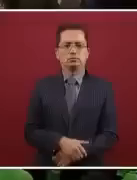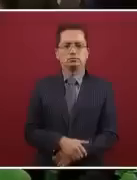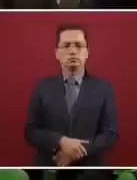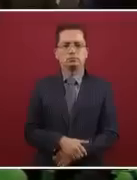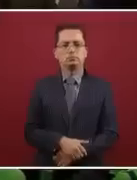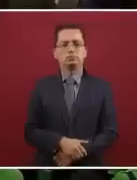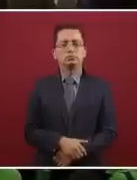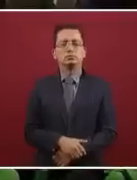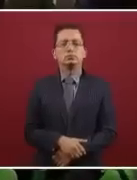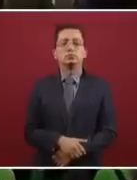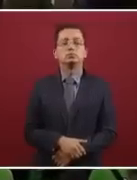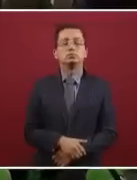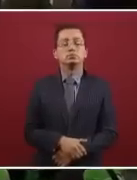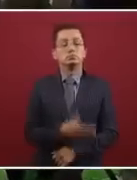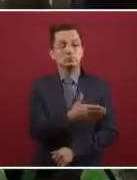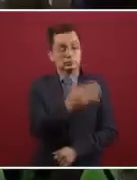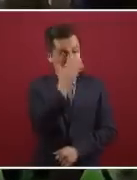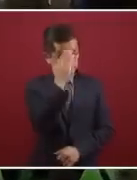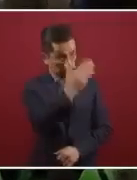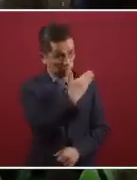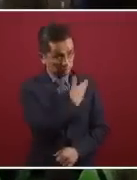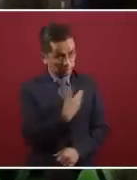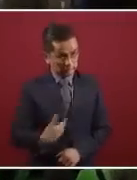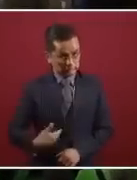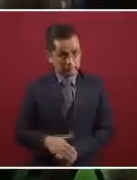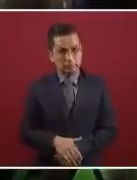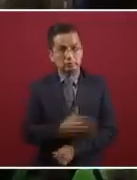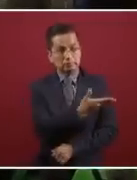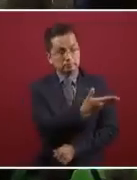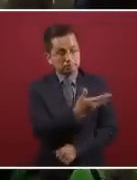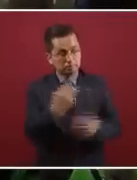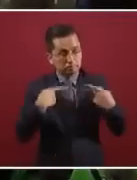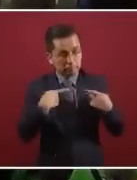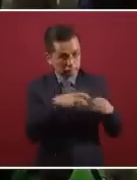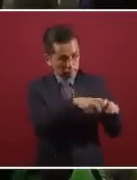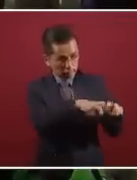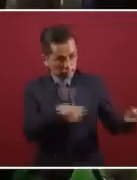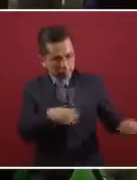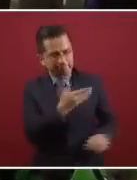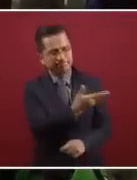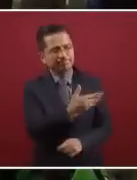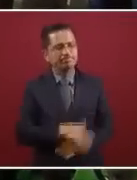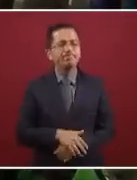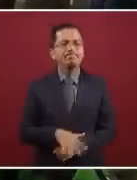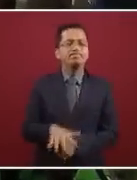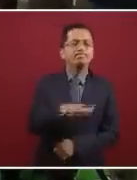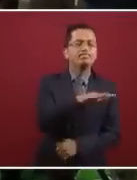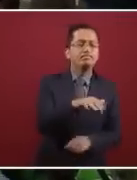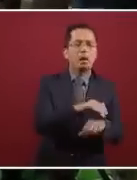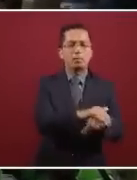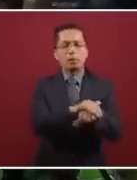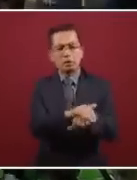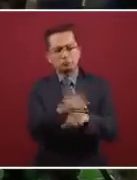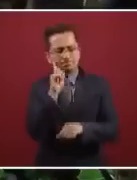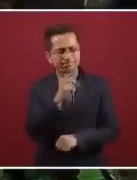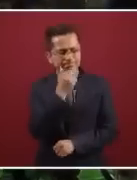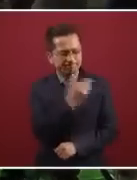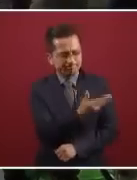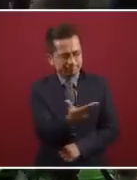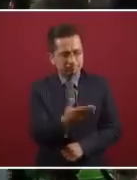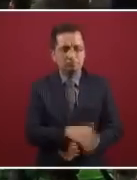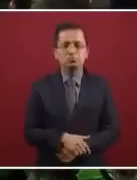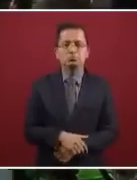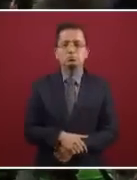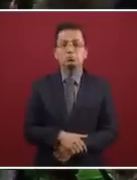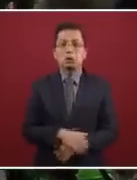Señor presidente, señoras y señores del Presidium, amigos y amigas, ustedes se preguntarán por qué está aquí el